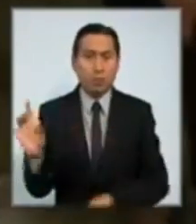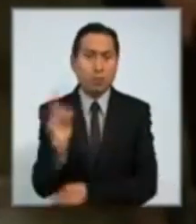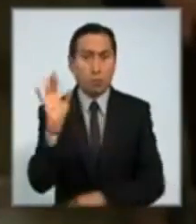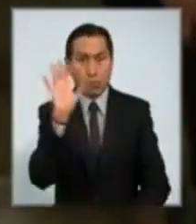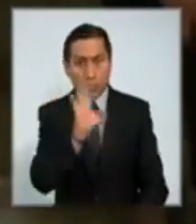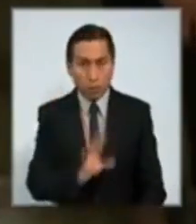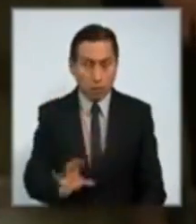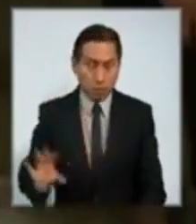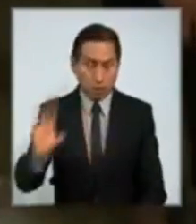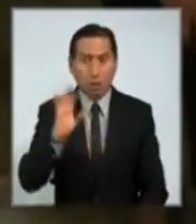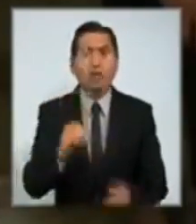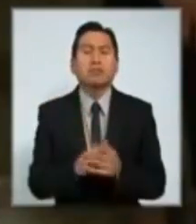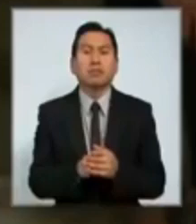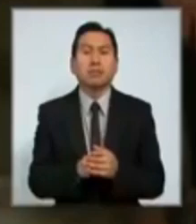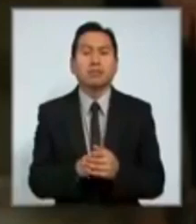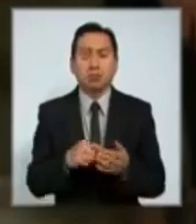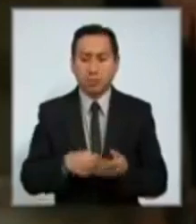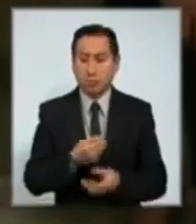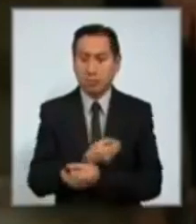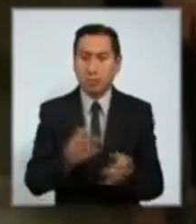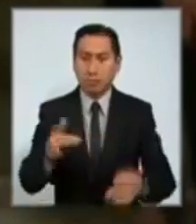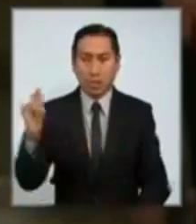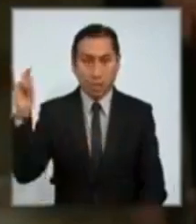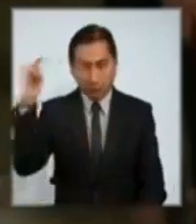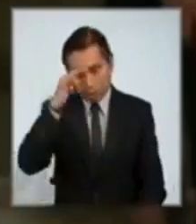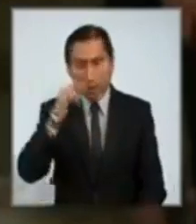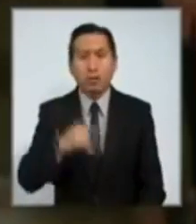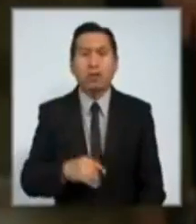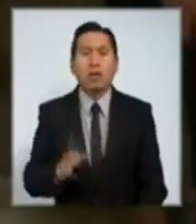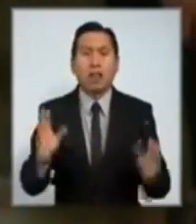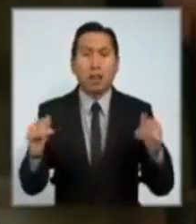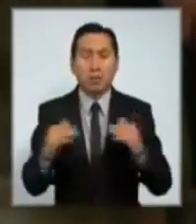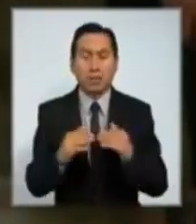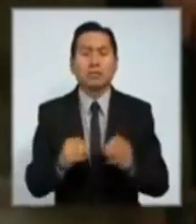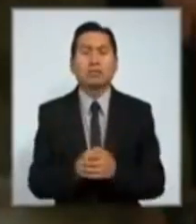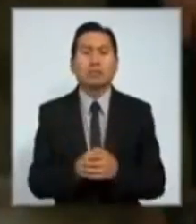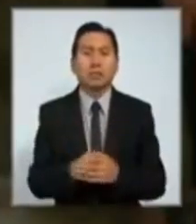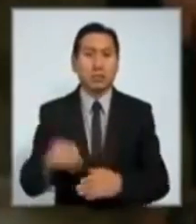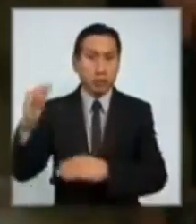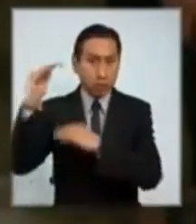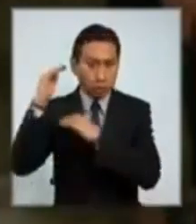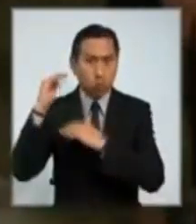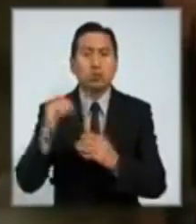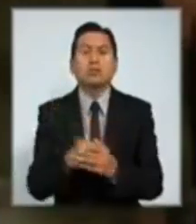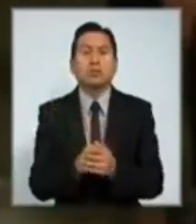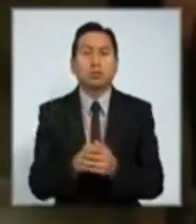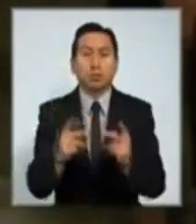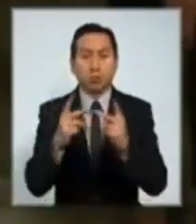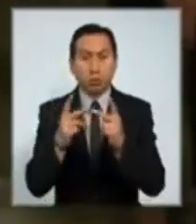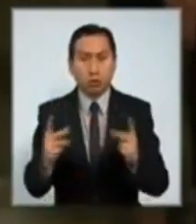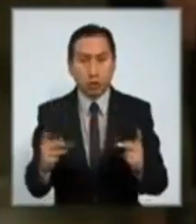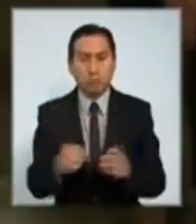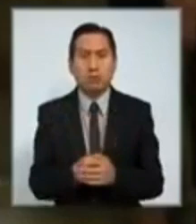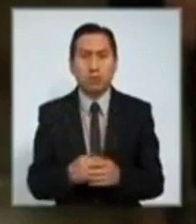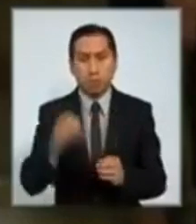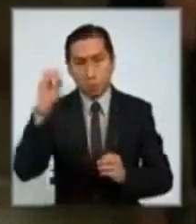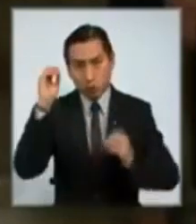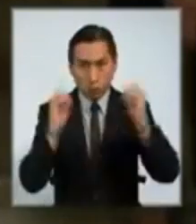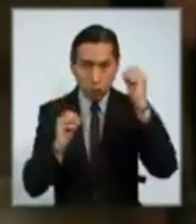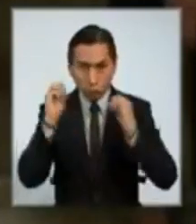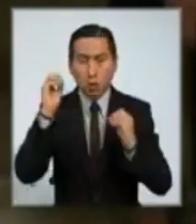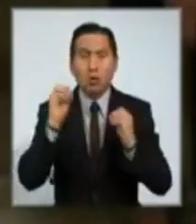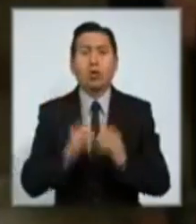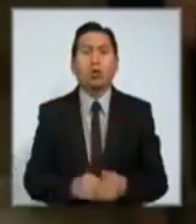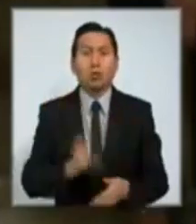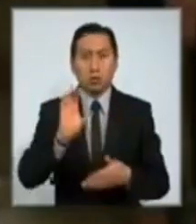país. La repartiremos en El Alto, en La Paz, en Santa Cruz, en Potosí, en Oruro,